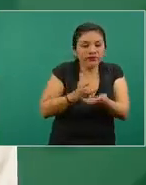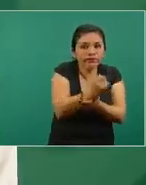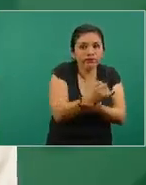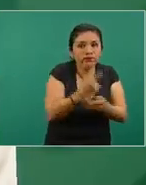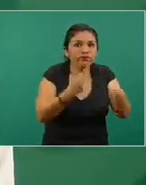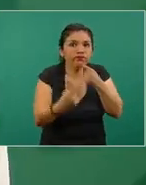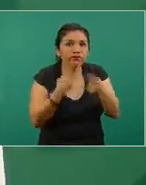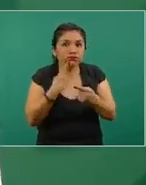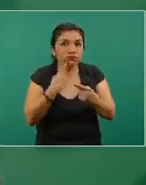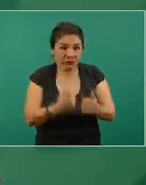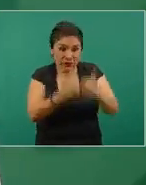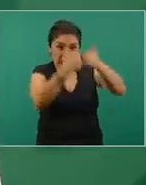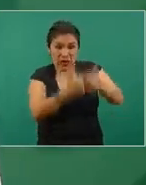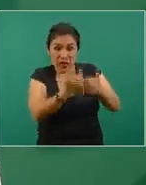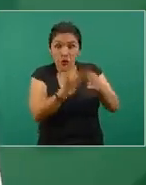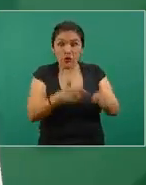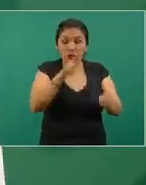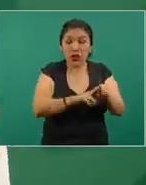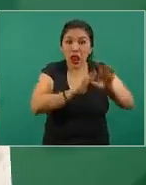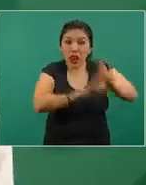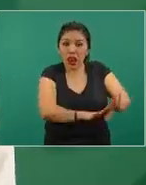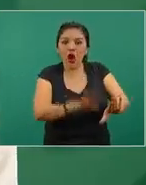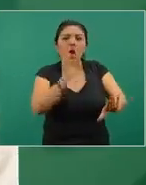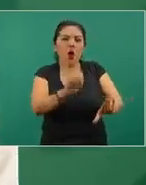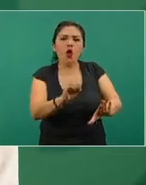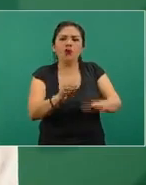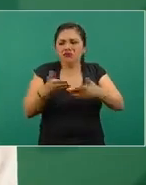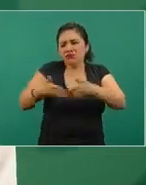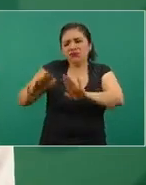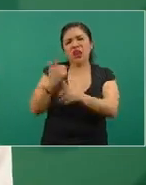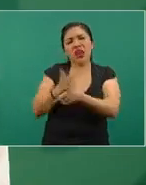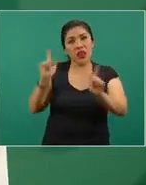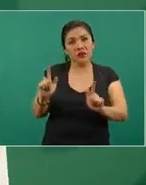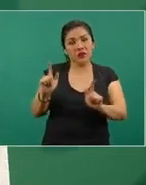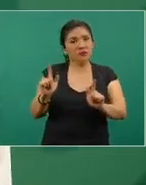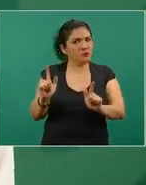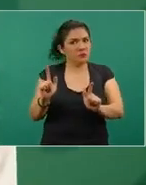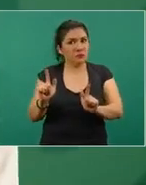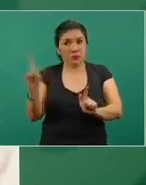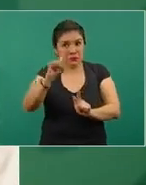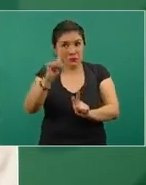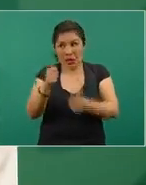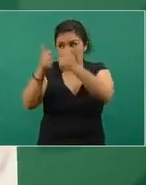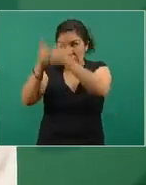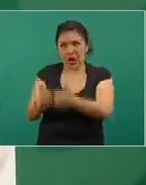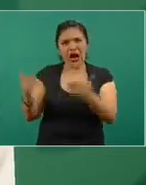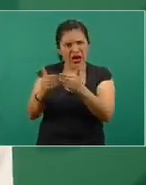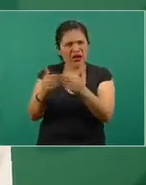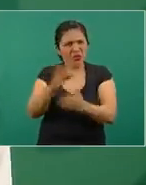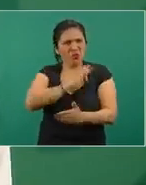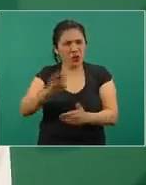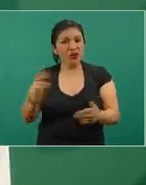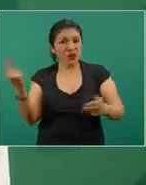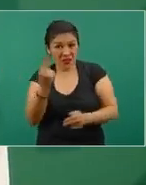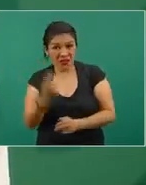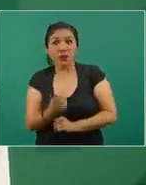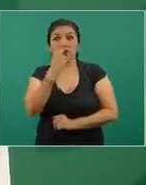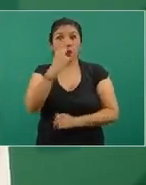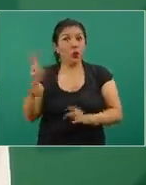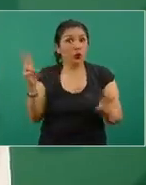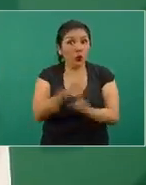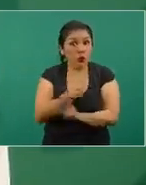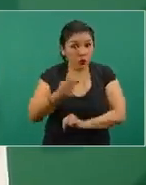hospitalizado o no se queda hospitalizado? Si no se queda hospitalizado, en casa requiere oxigenación, hay otras pruebas para